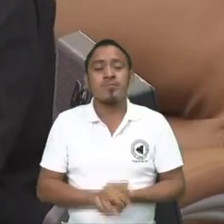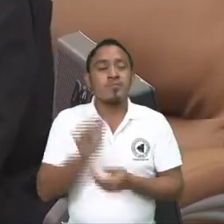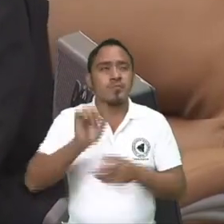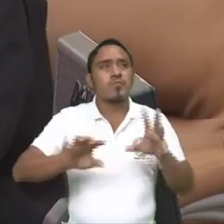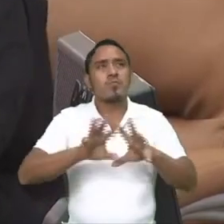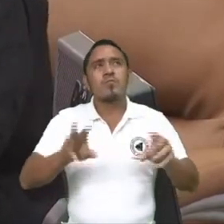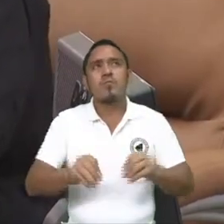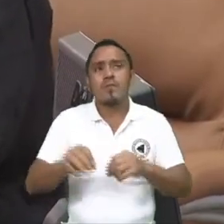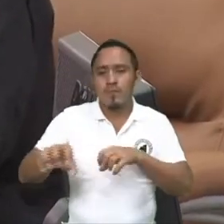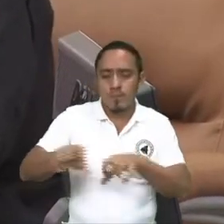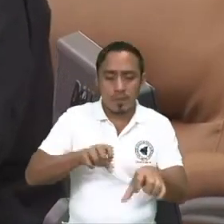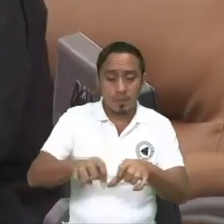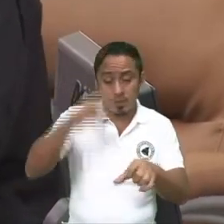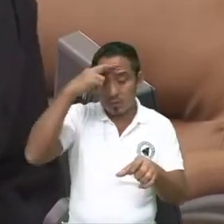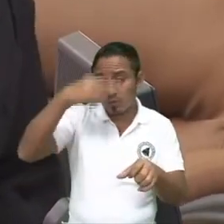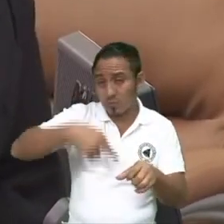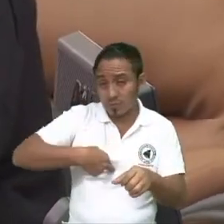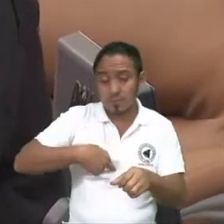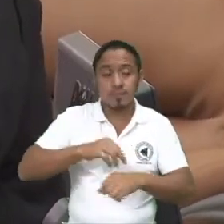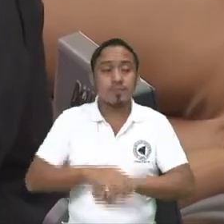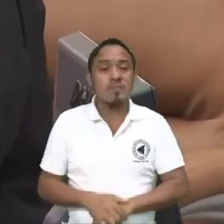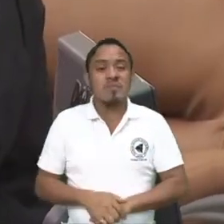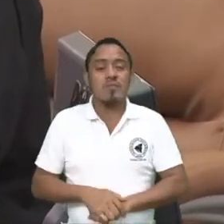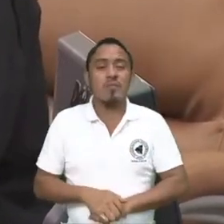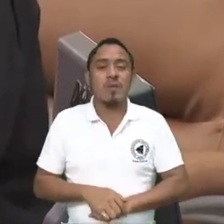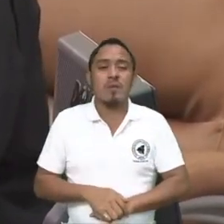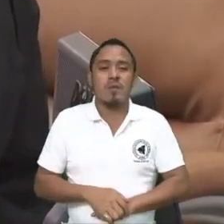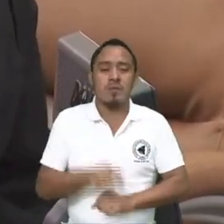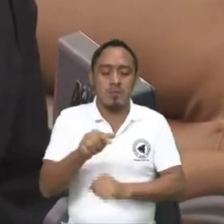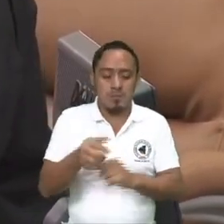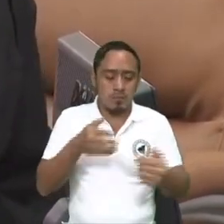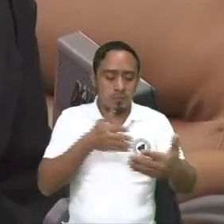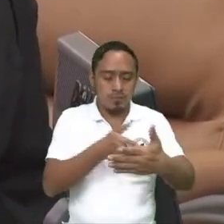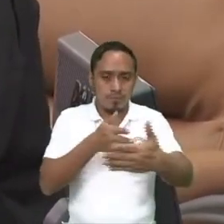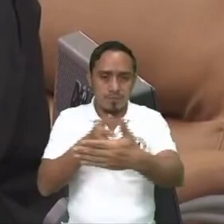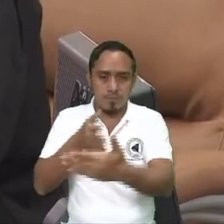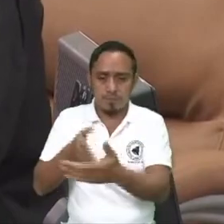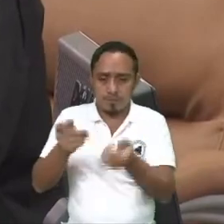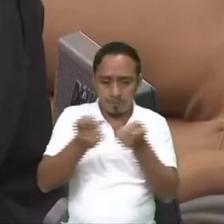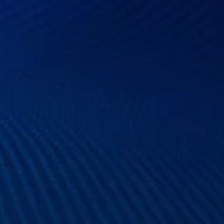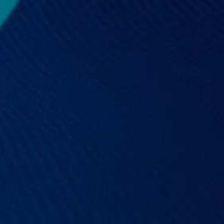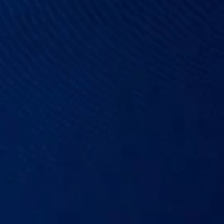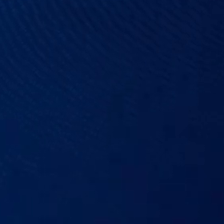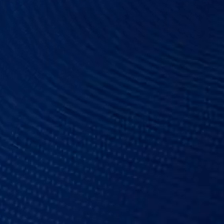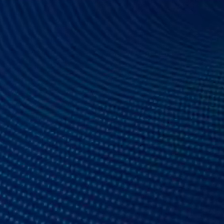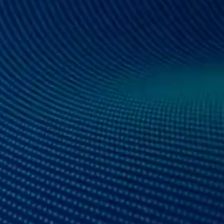incrementará, dado que se conoció de otra ronda de aniquilación de más ONGs.